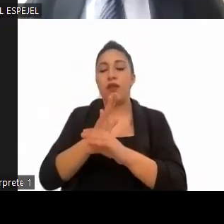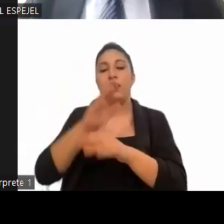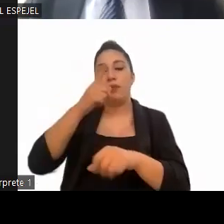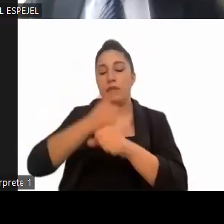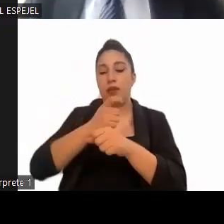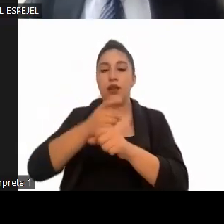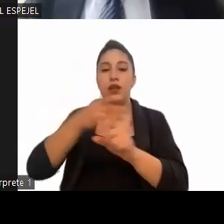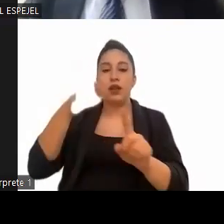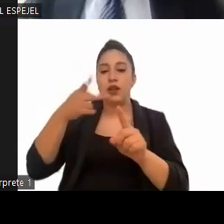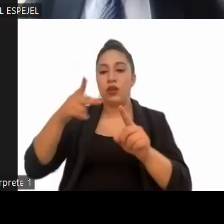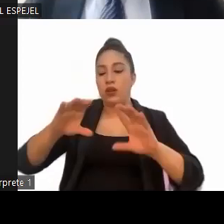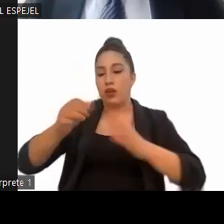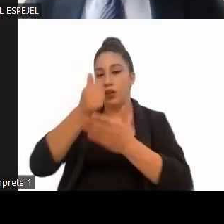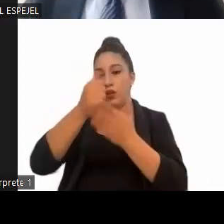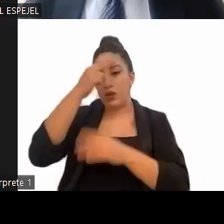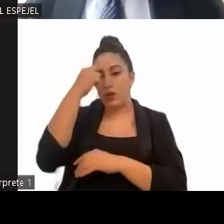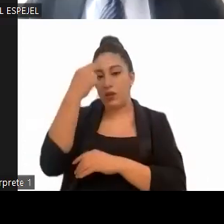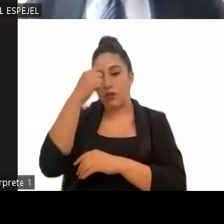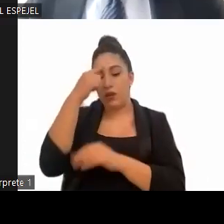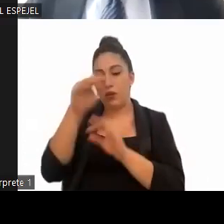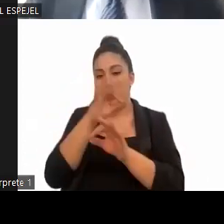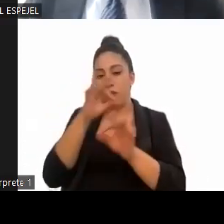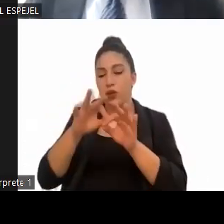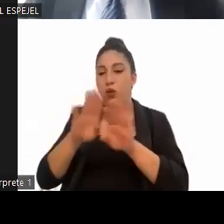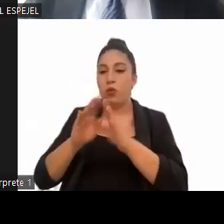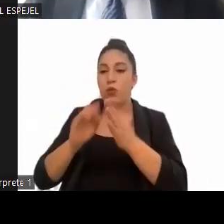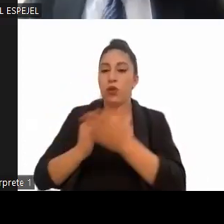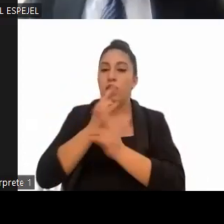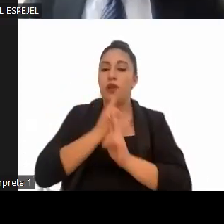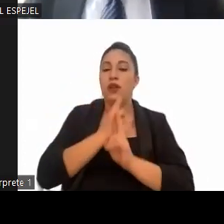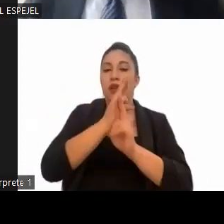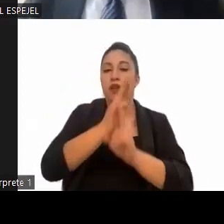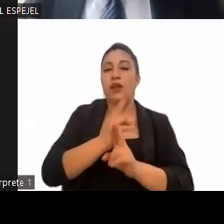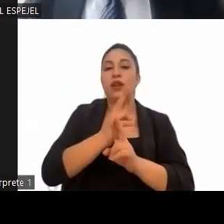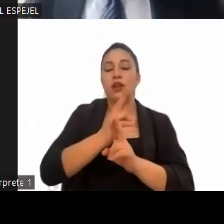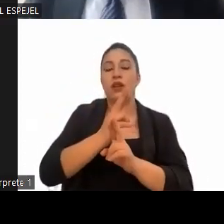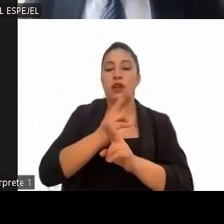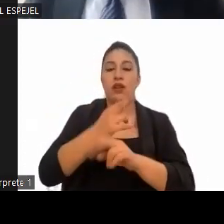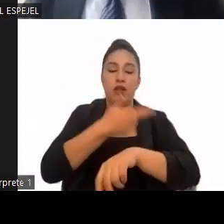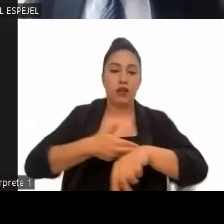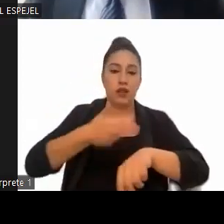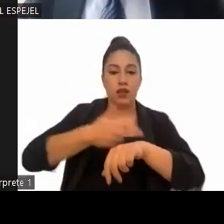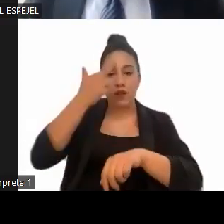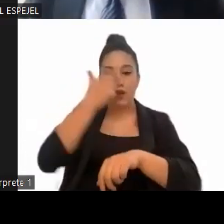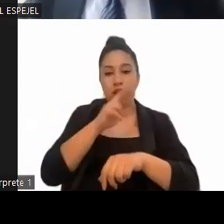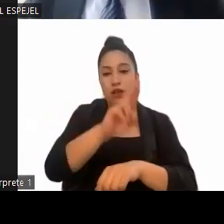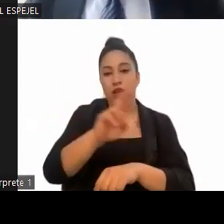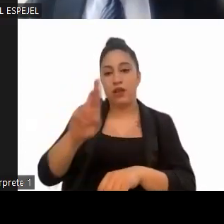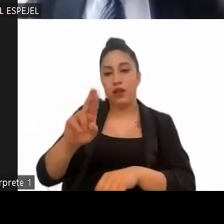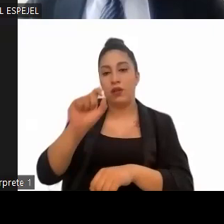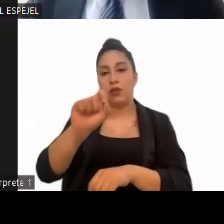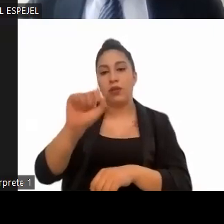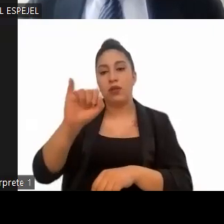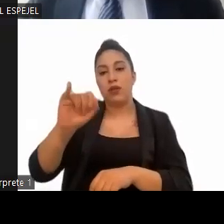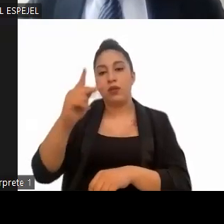del Congreso de la Ciudad de México con el objeto de dar cumplimiento a la resolución recaída al recurso de revisión